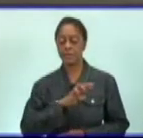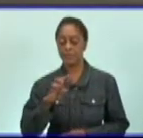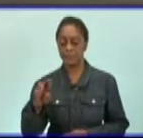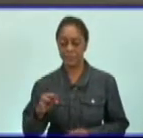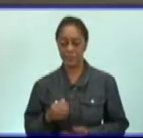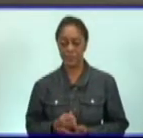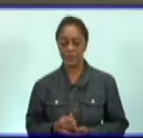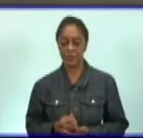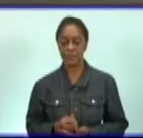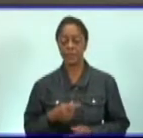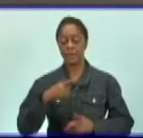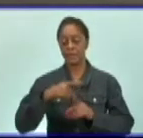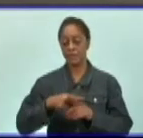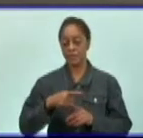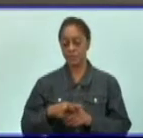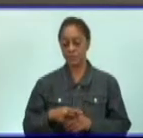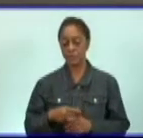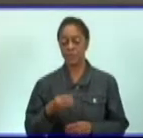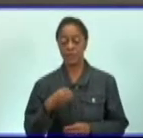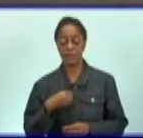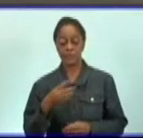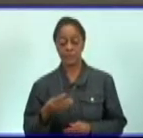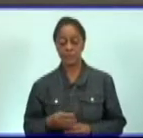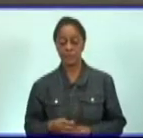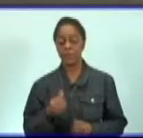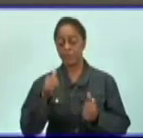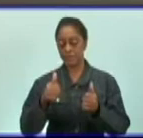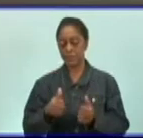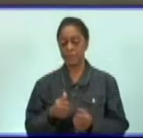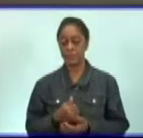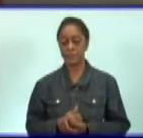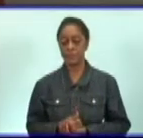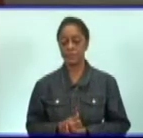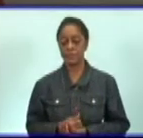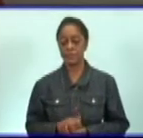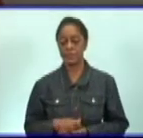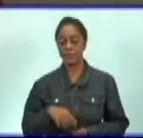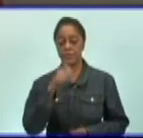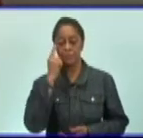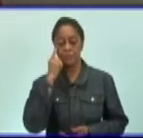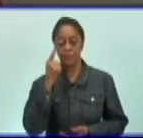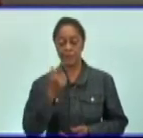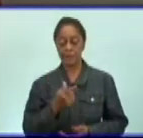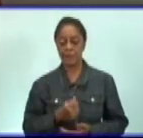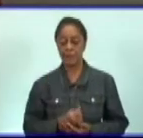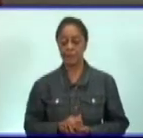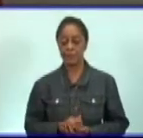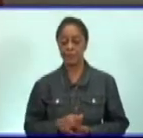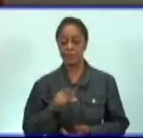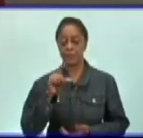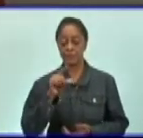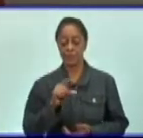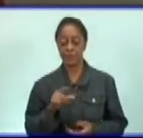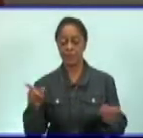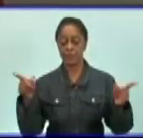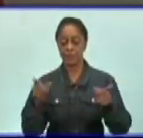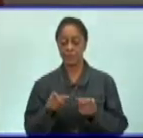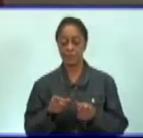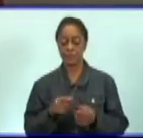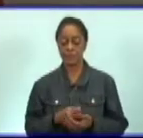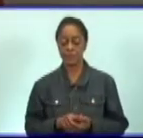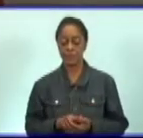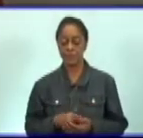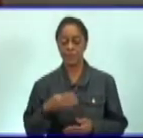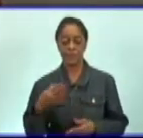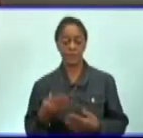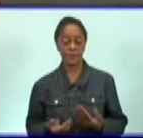resultado o la suma obtenida es correcta. Veamos entonces un pequeño resumen en el